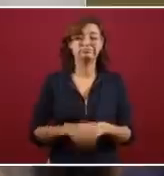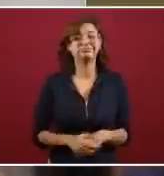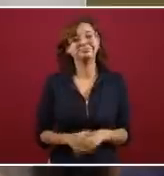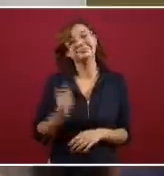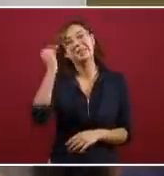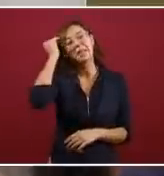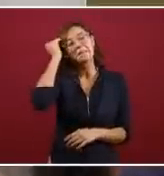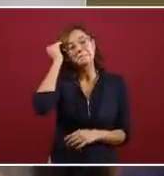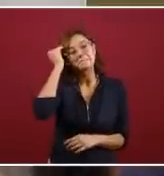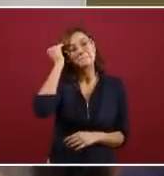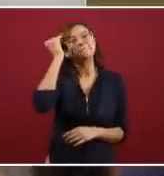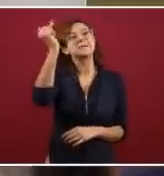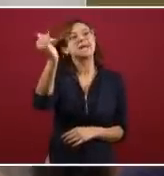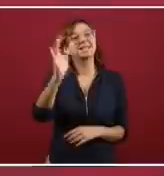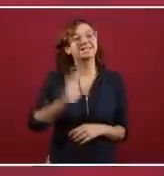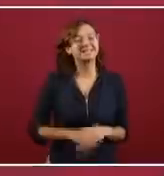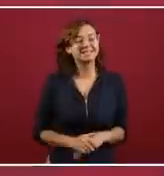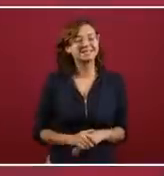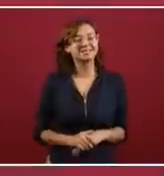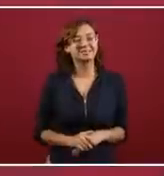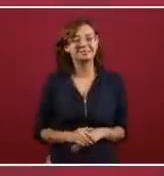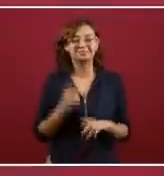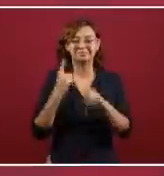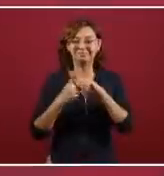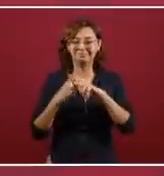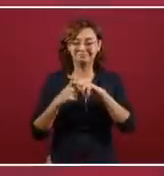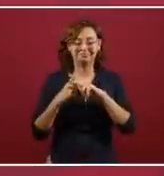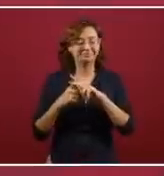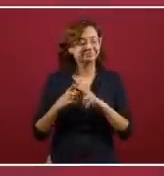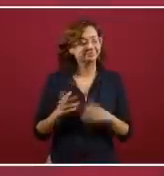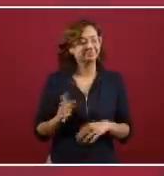Imagínense nada más el cálculo tan cercano.